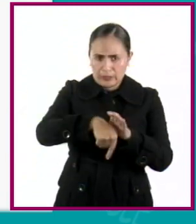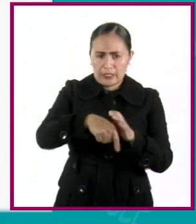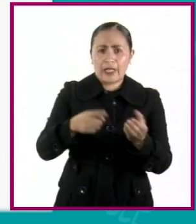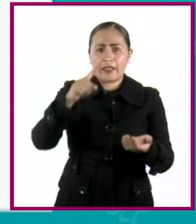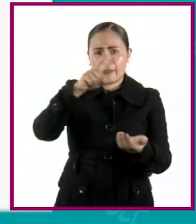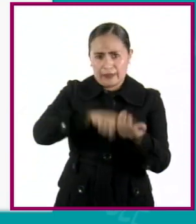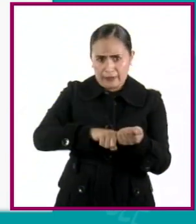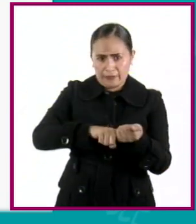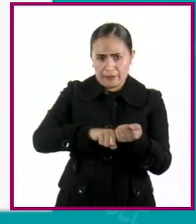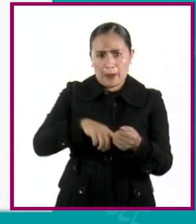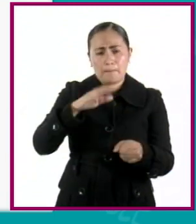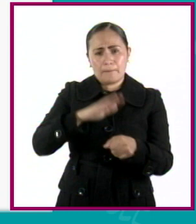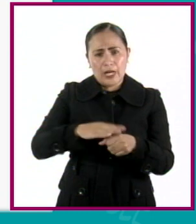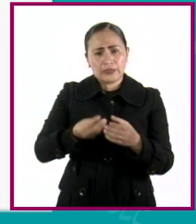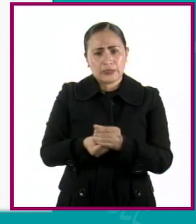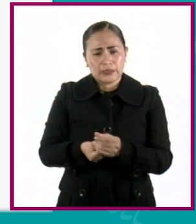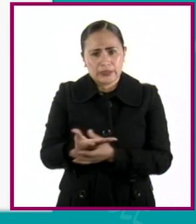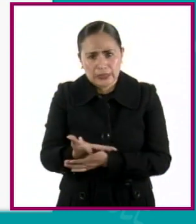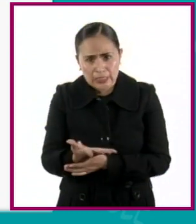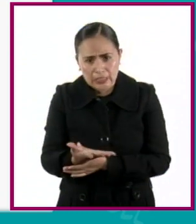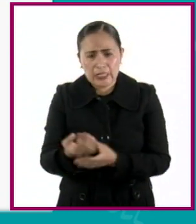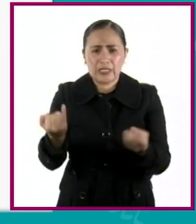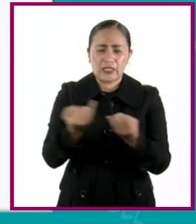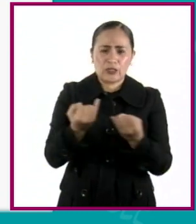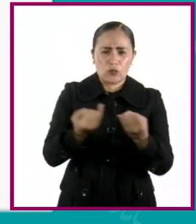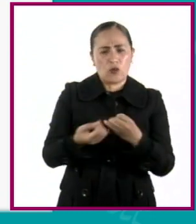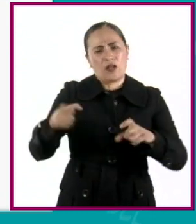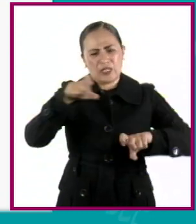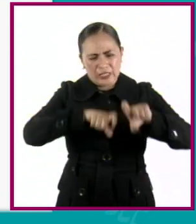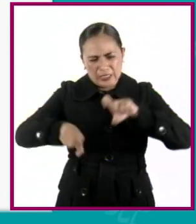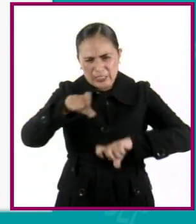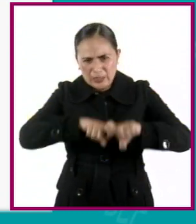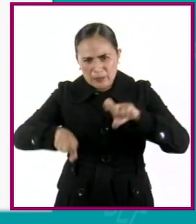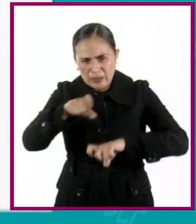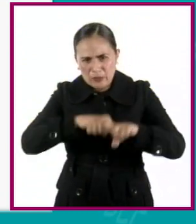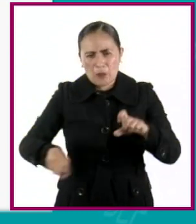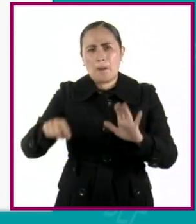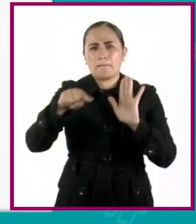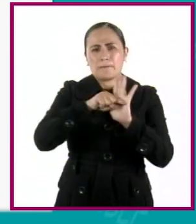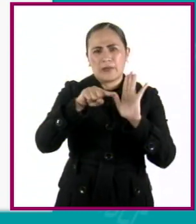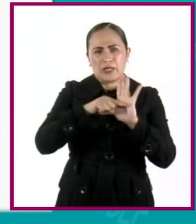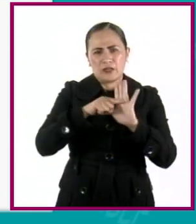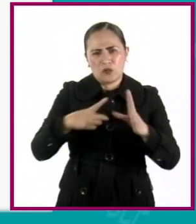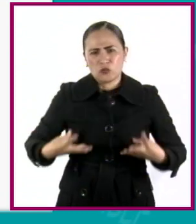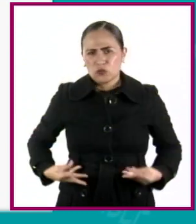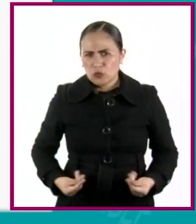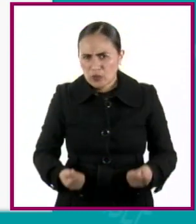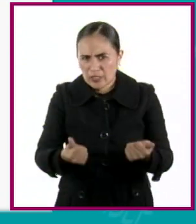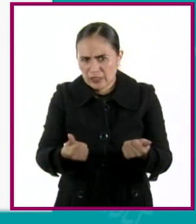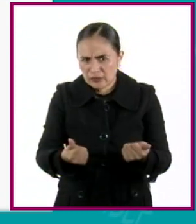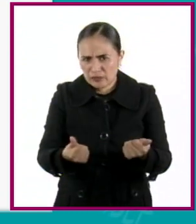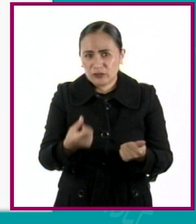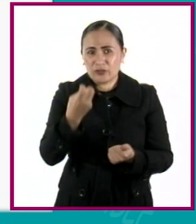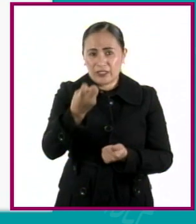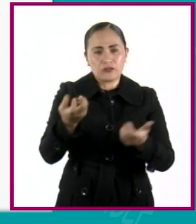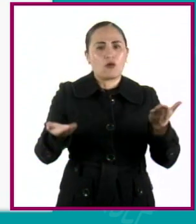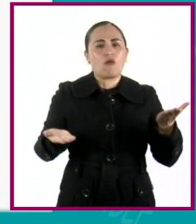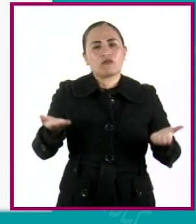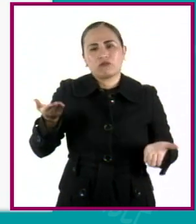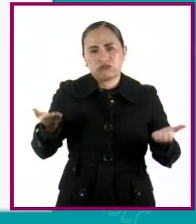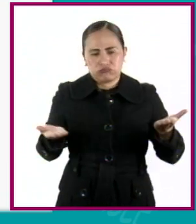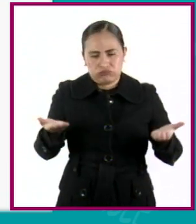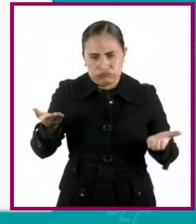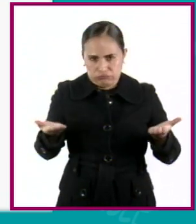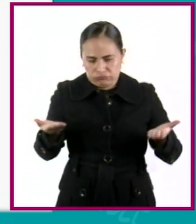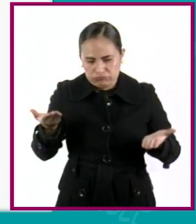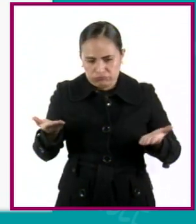lo que se puede producir por una reacción química, menos lo que se consume. Todo esto es como un balance de materia.